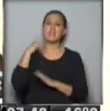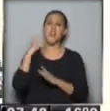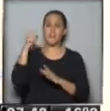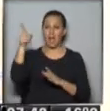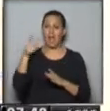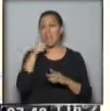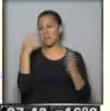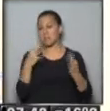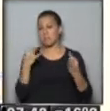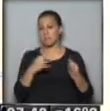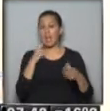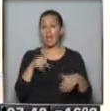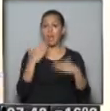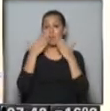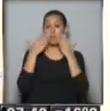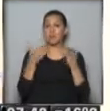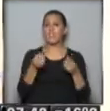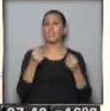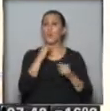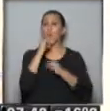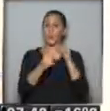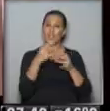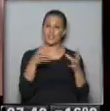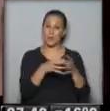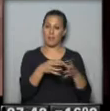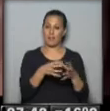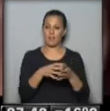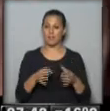pasando bomba. Compartimos con ustedes Así Es y qué es lo que cuenta La Bamba.